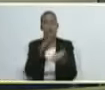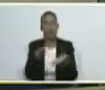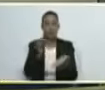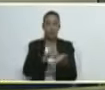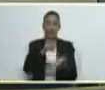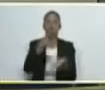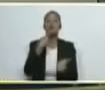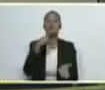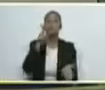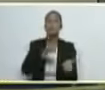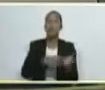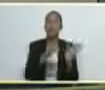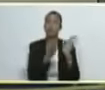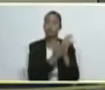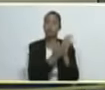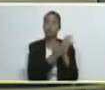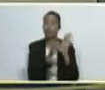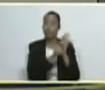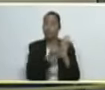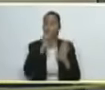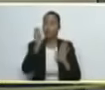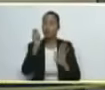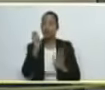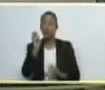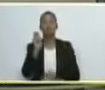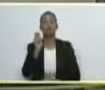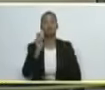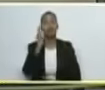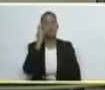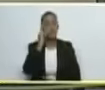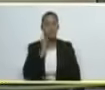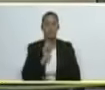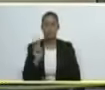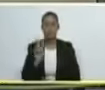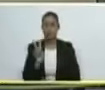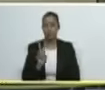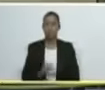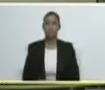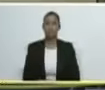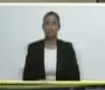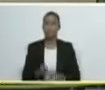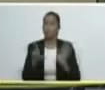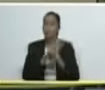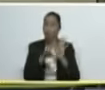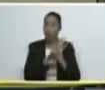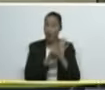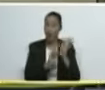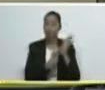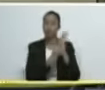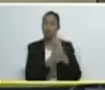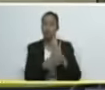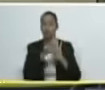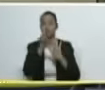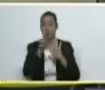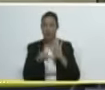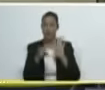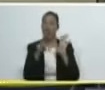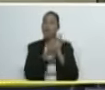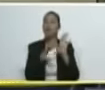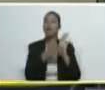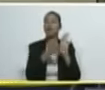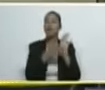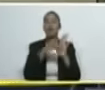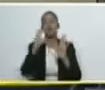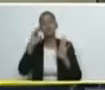con la Constitución de la República Bolivariana de Venezuela, con las leyes del poder electoral